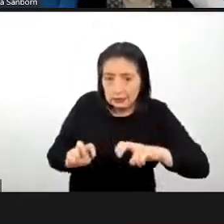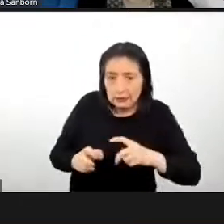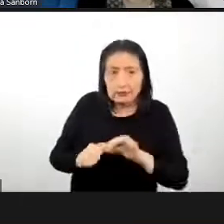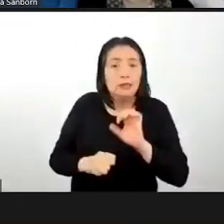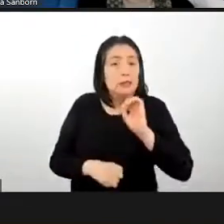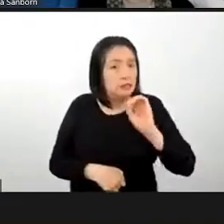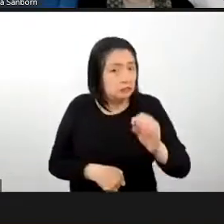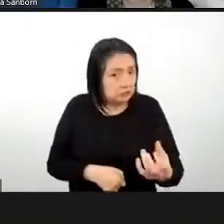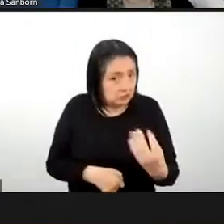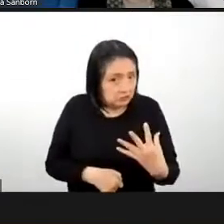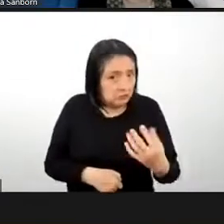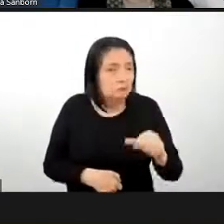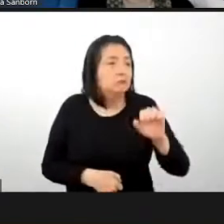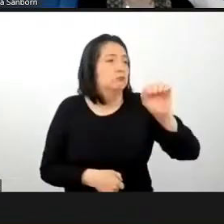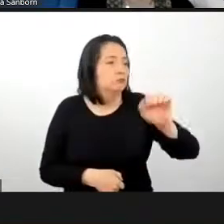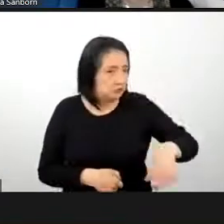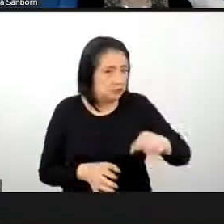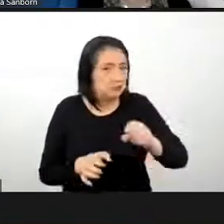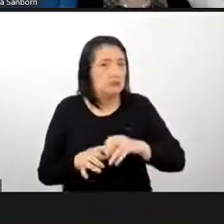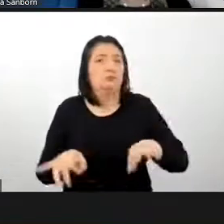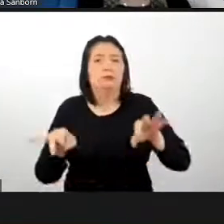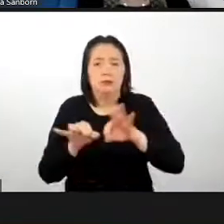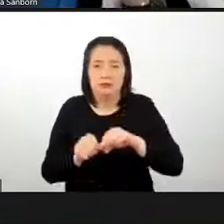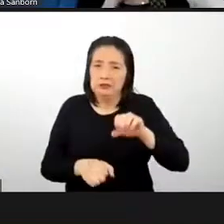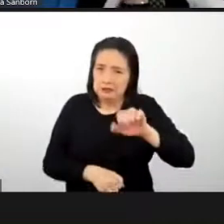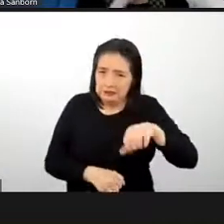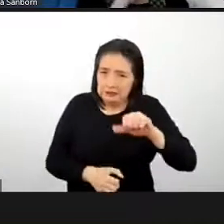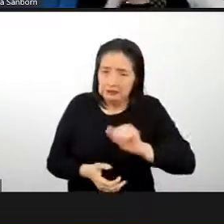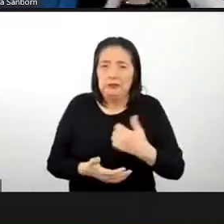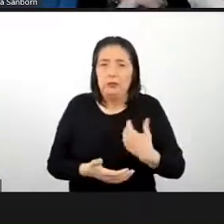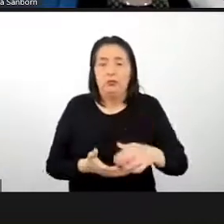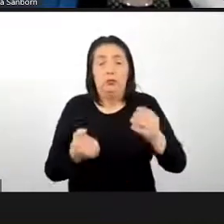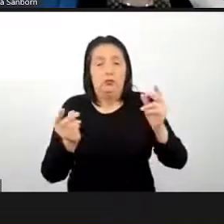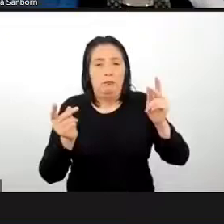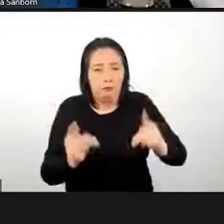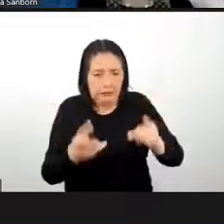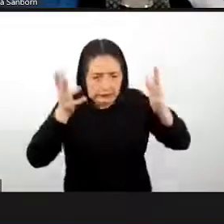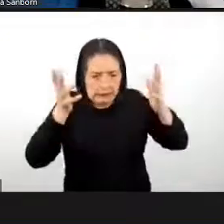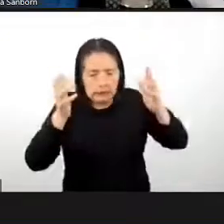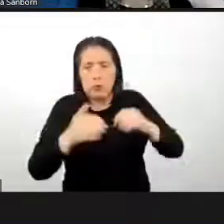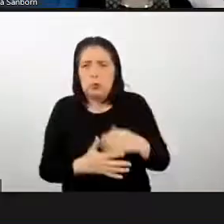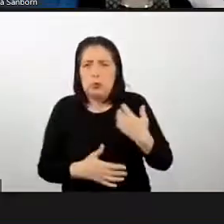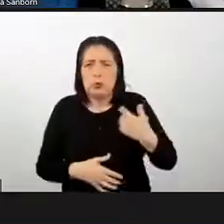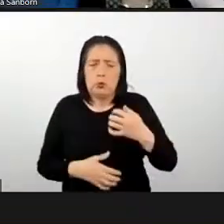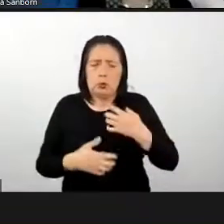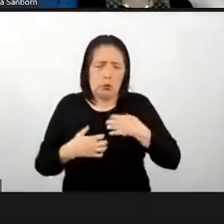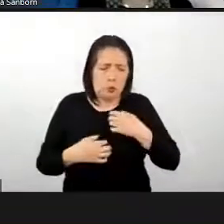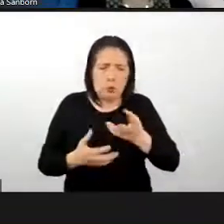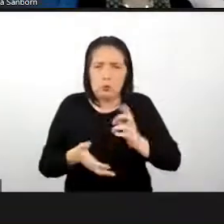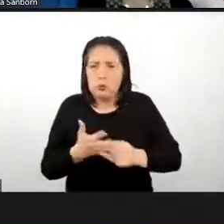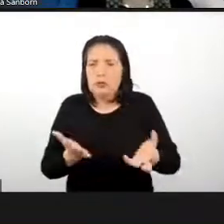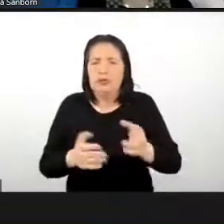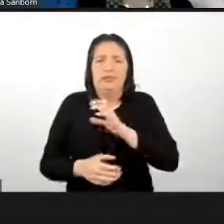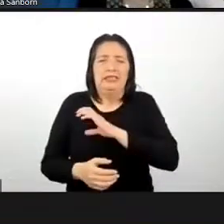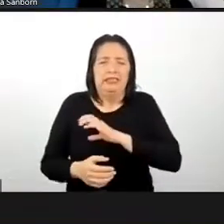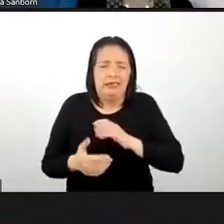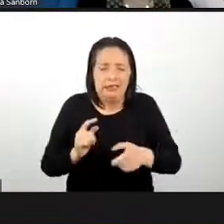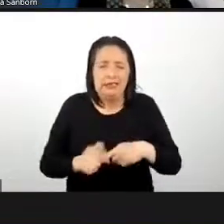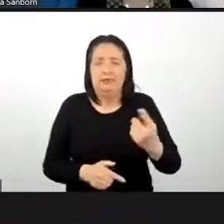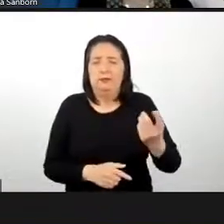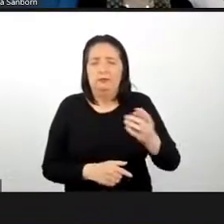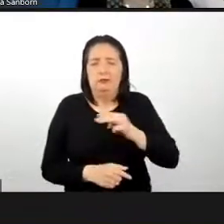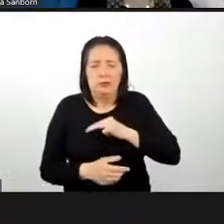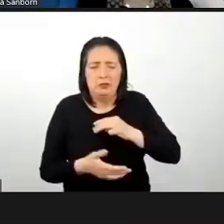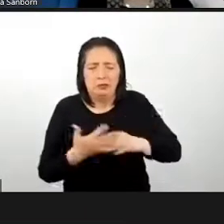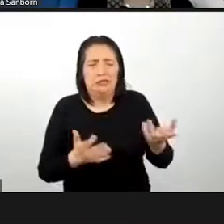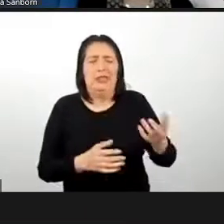parece indispensable. Es decir, se produce la tragedia, hay reproches de carácter moral, político, jurídico, y